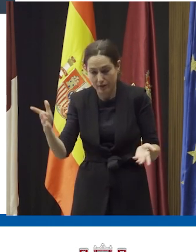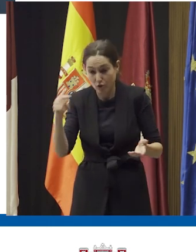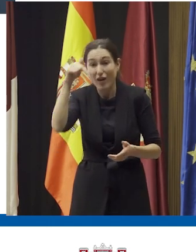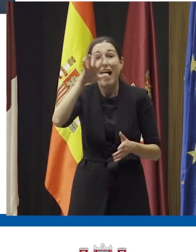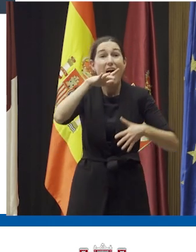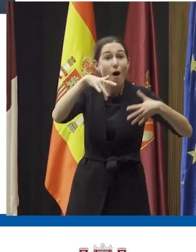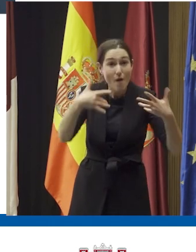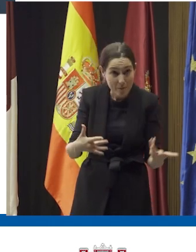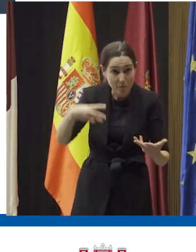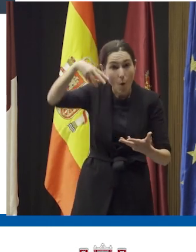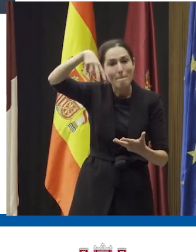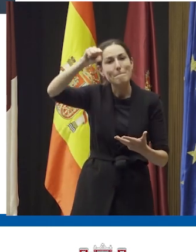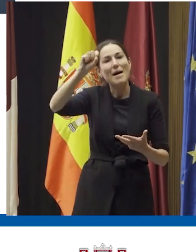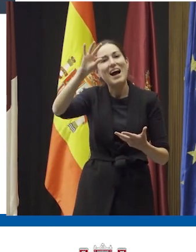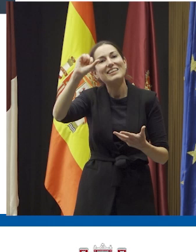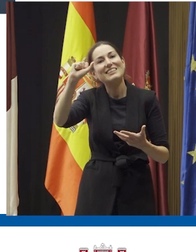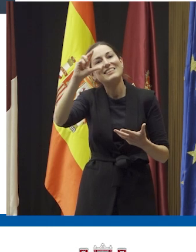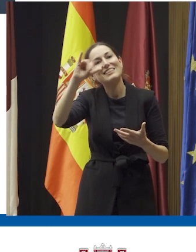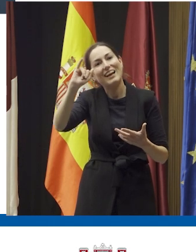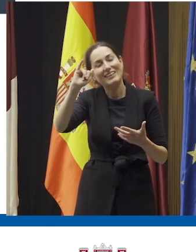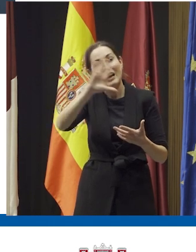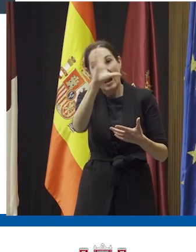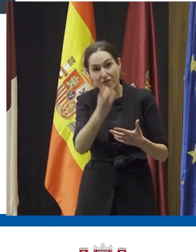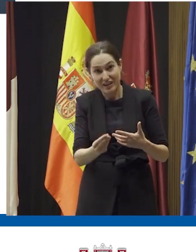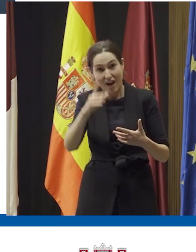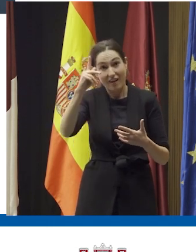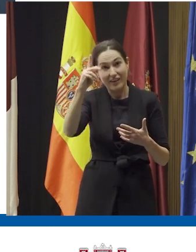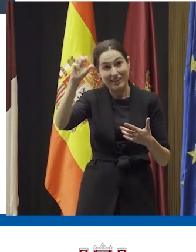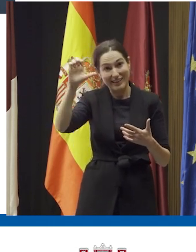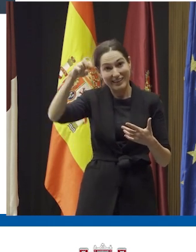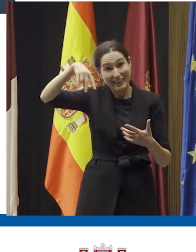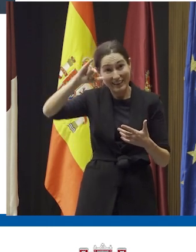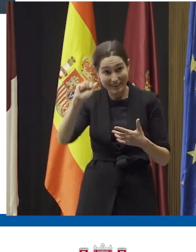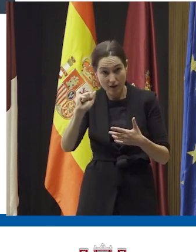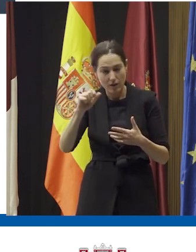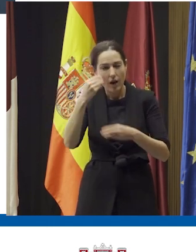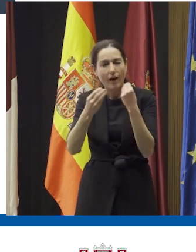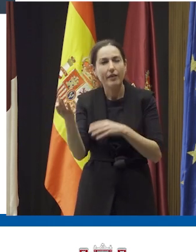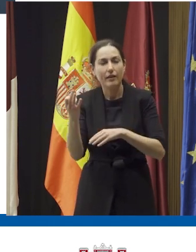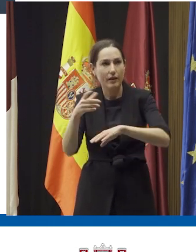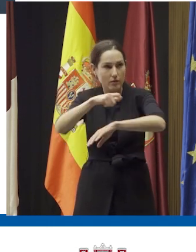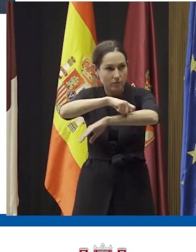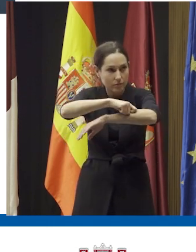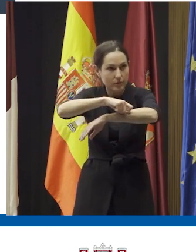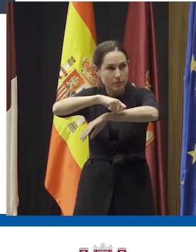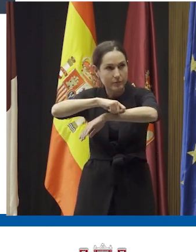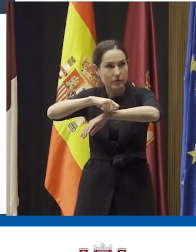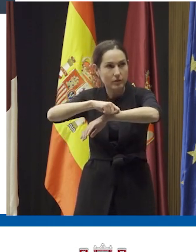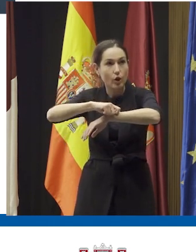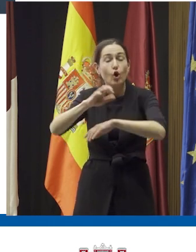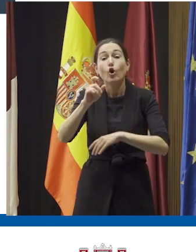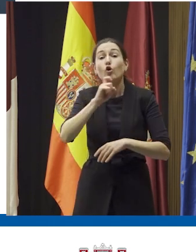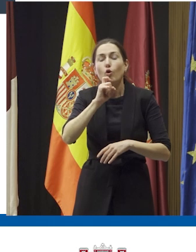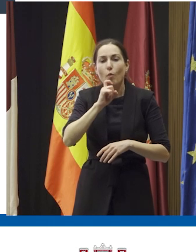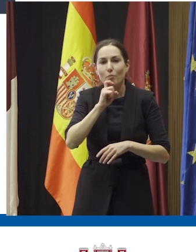Kenia juntan los bordes de una herida quirúrgica o no quirúrgica, una herida accidental, usando las mandíbulas de las